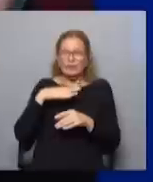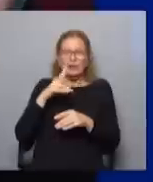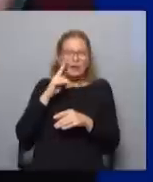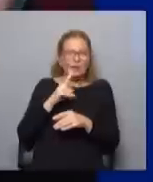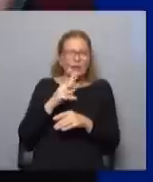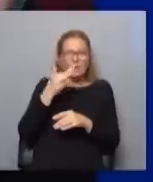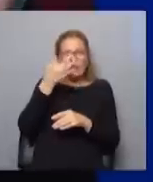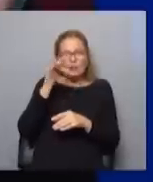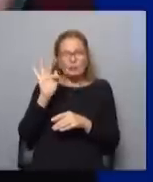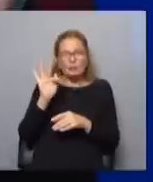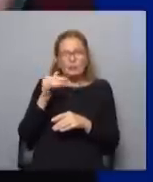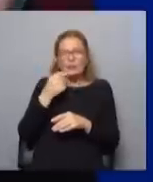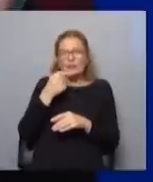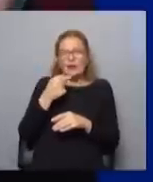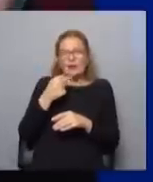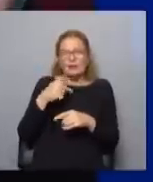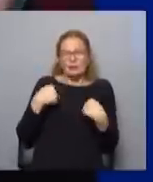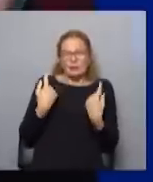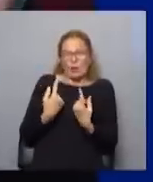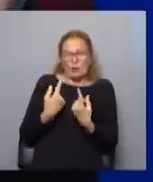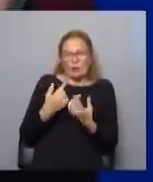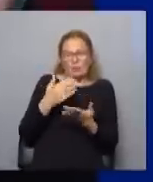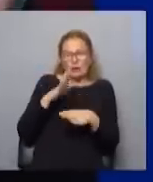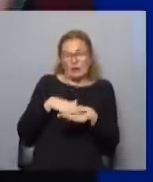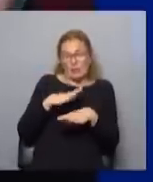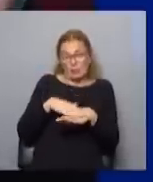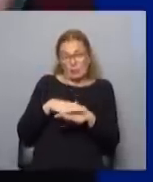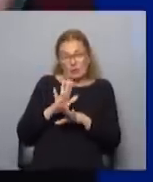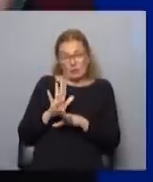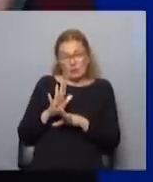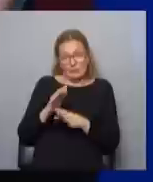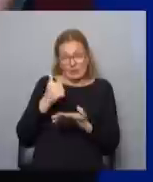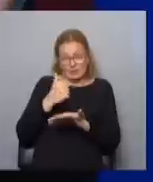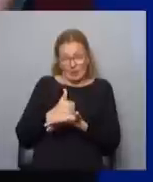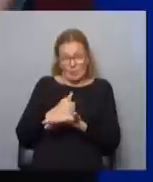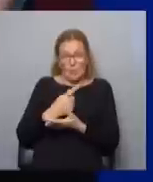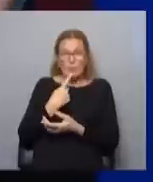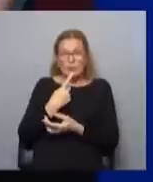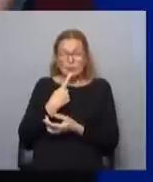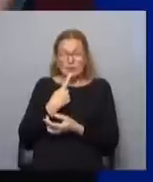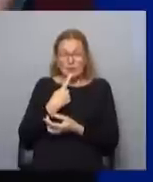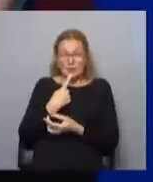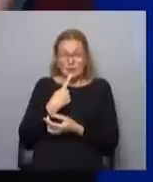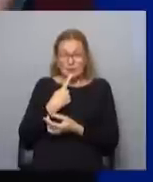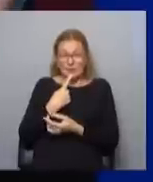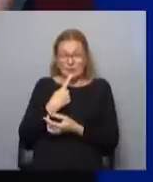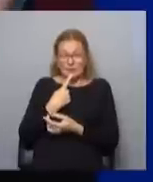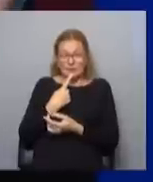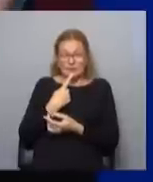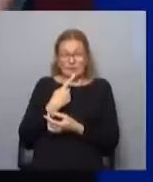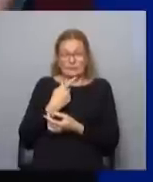el futuro dirá si estamos para esa responsabilidad habrá quienes estamos en política y desde la izquierda